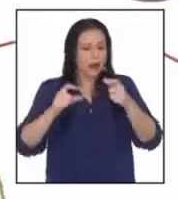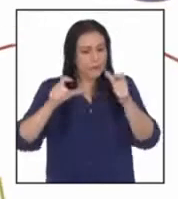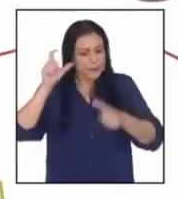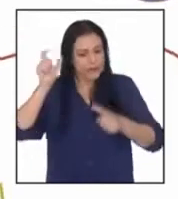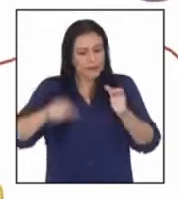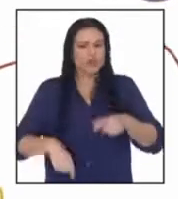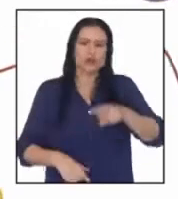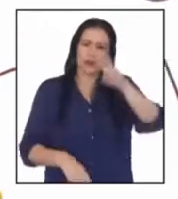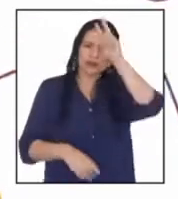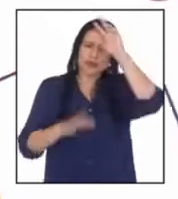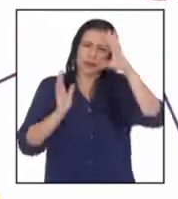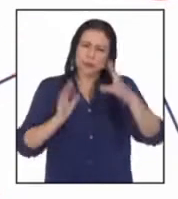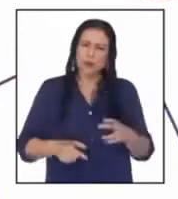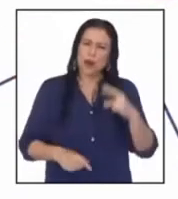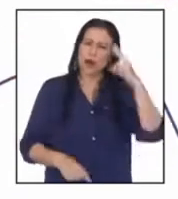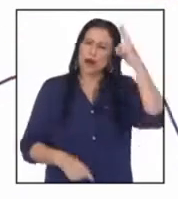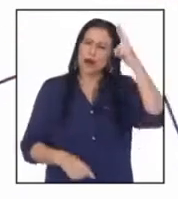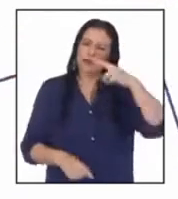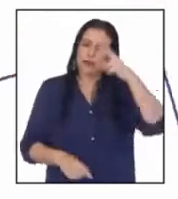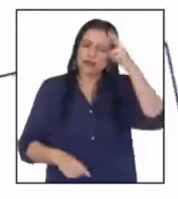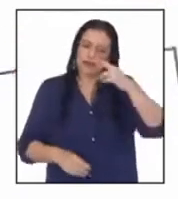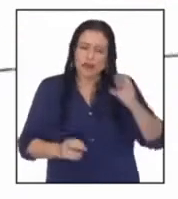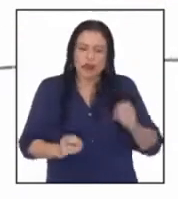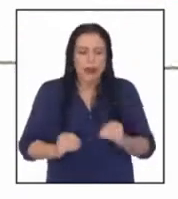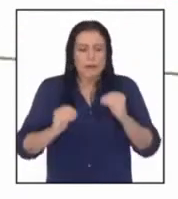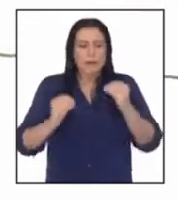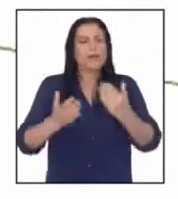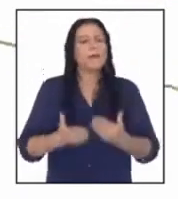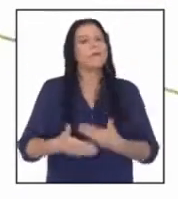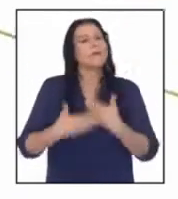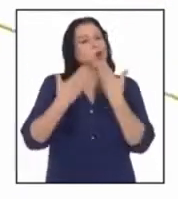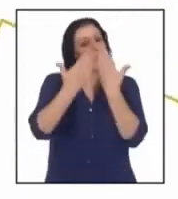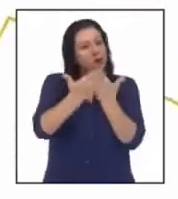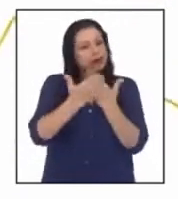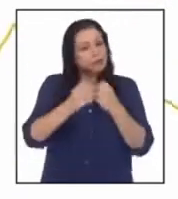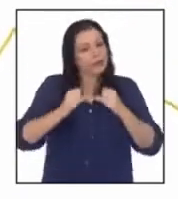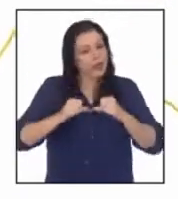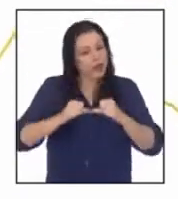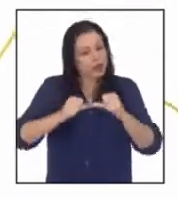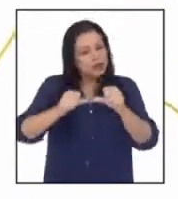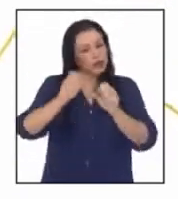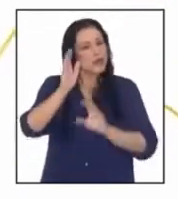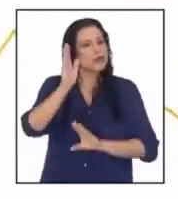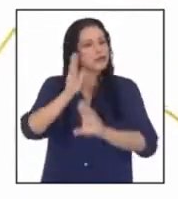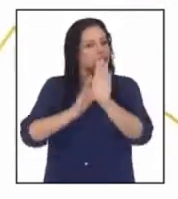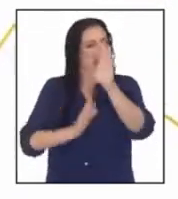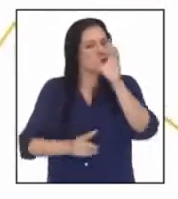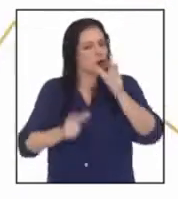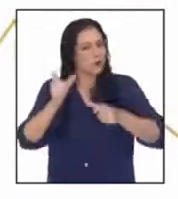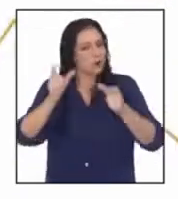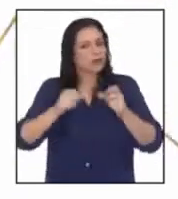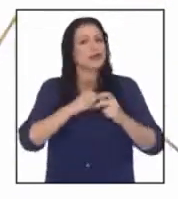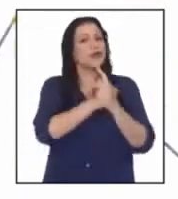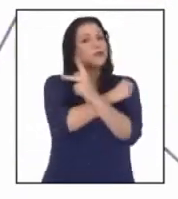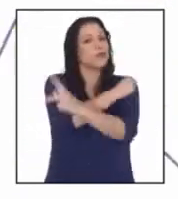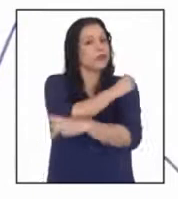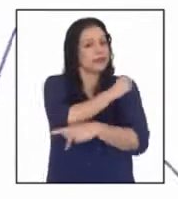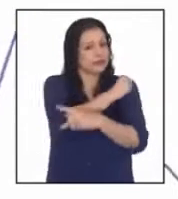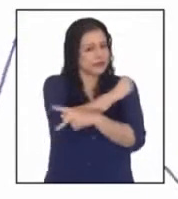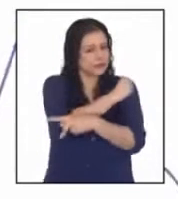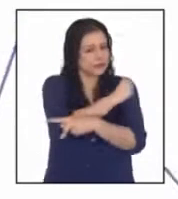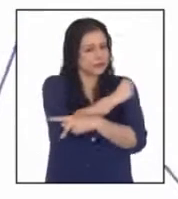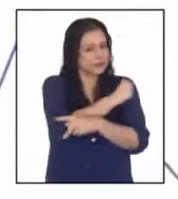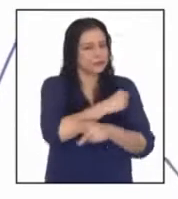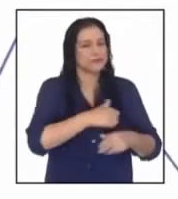población peruana a reflexionar y a establecer propuestas para seguir desarrollándonos como país.